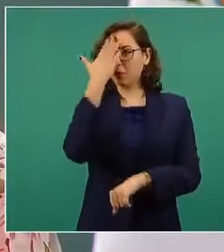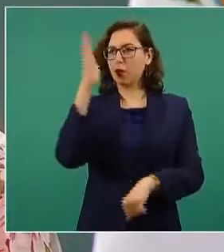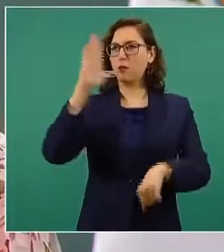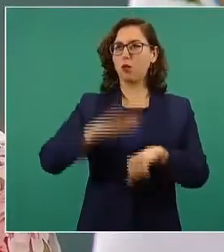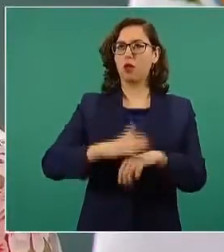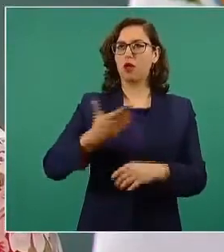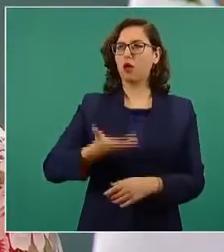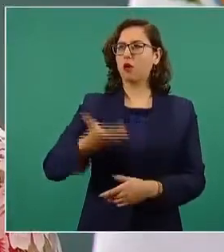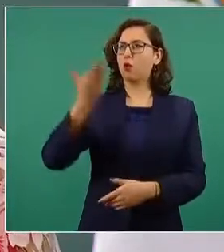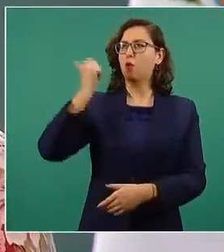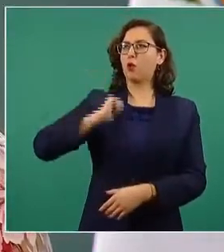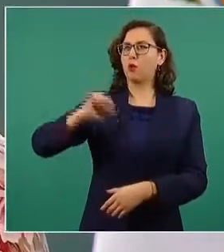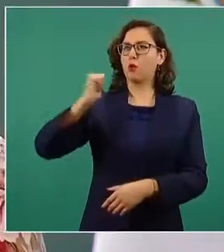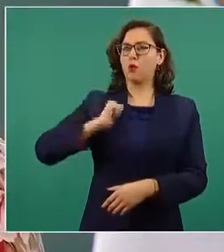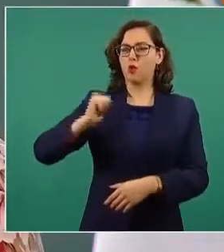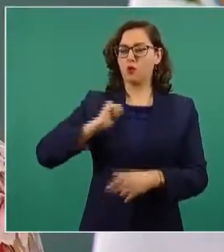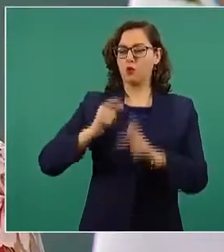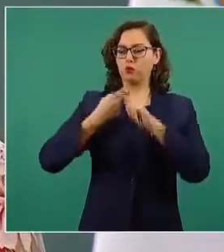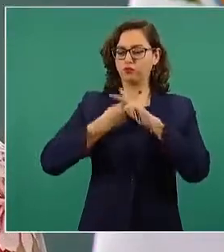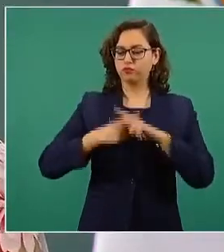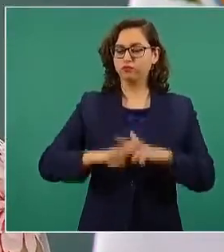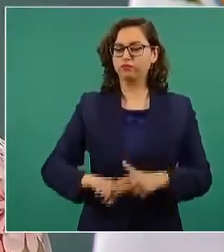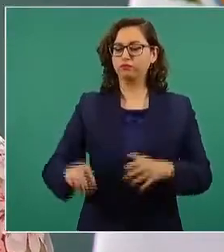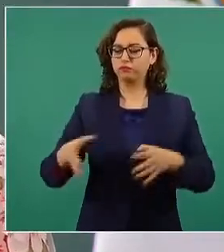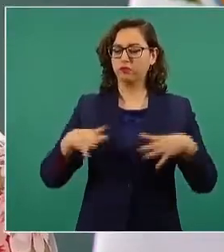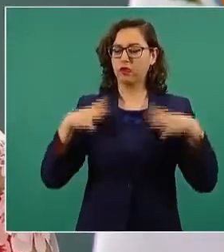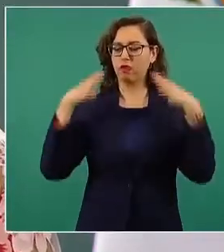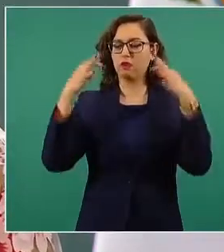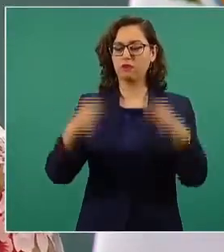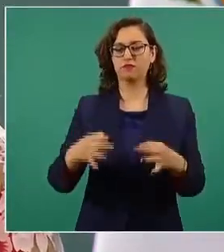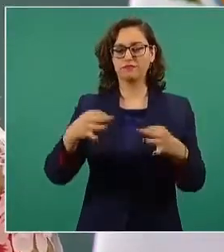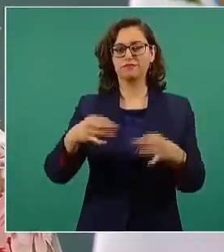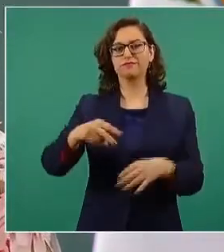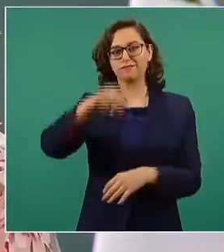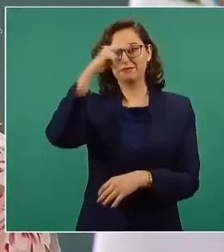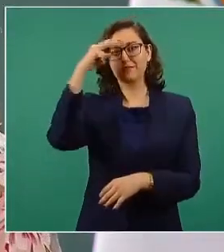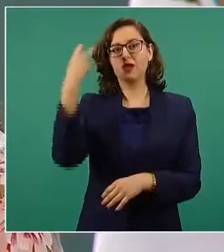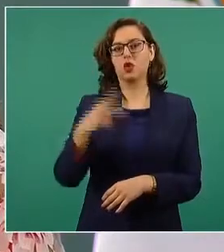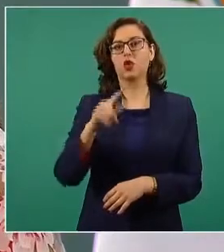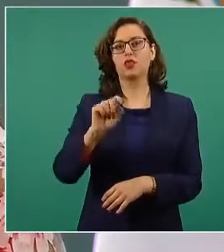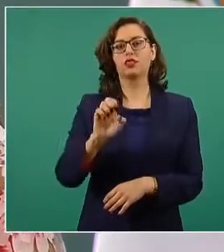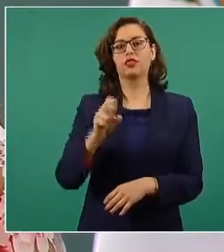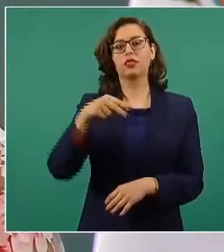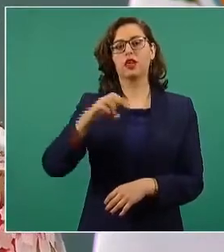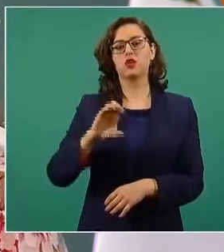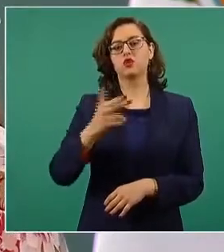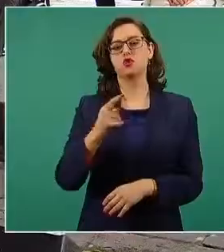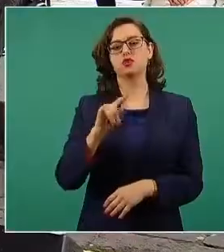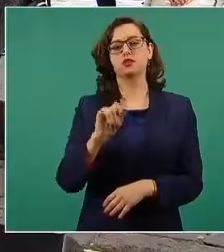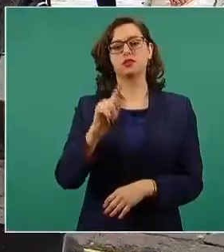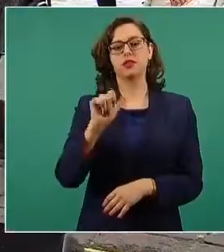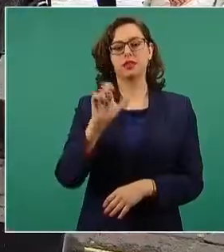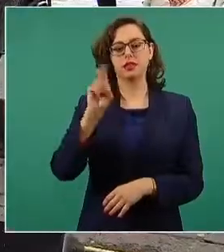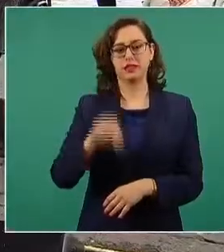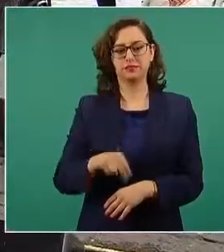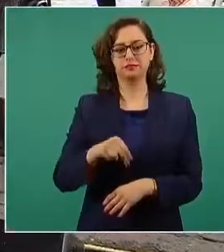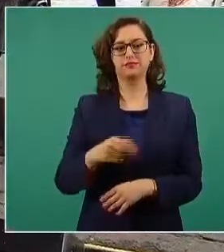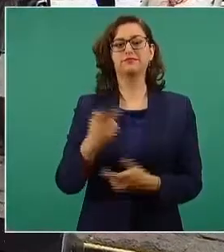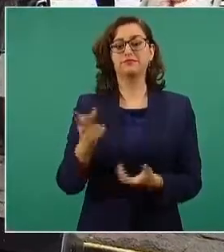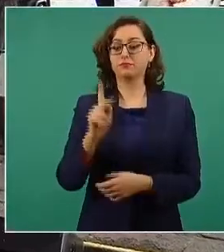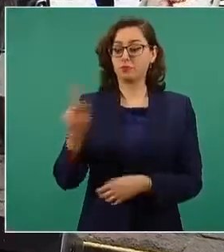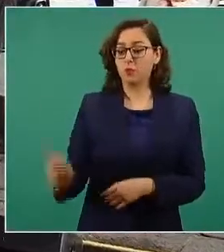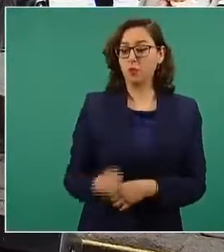Hoy conmemoramos a la Gran México Tenochtitlan y con ella a nuestros pueblos